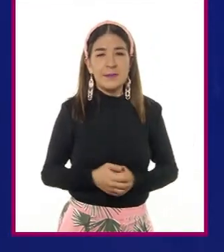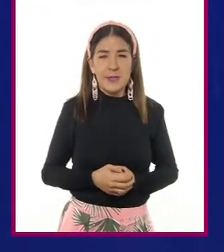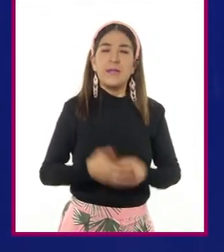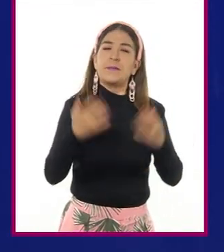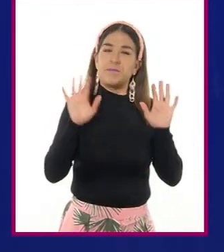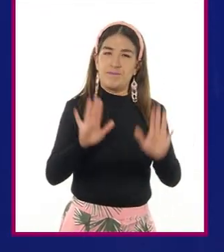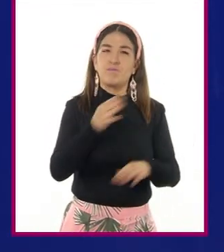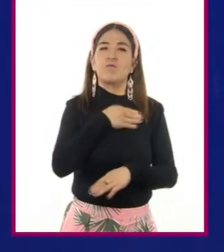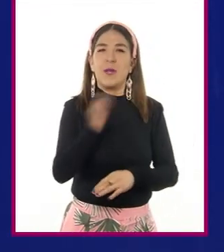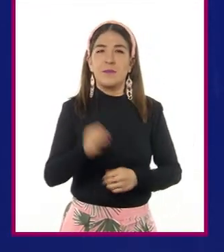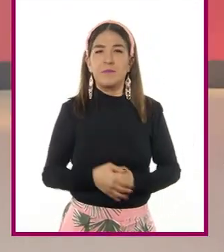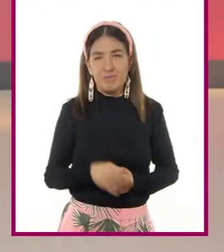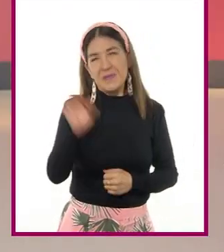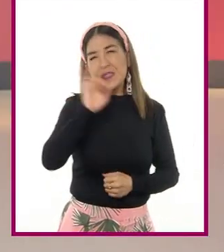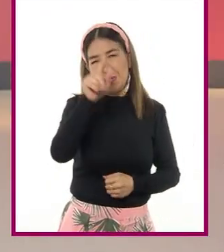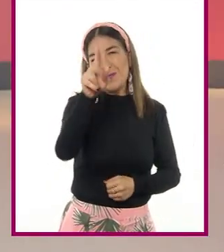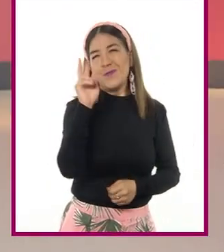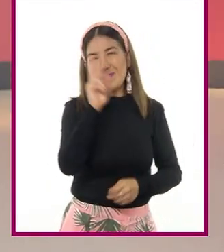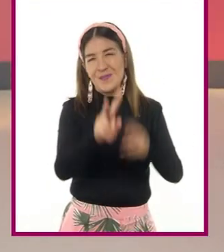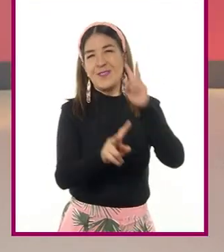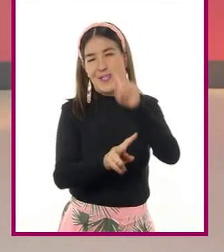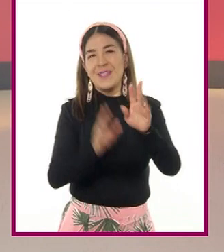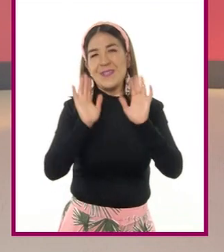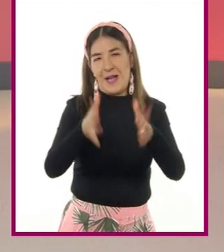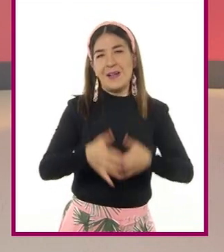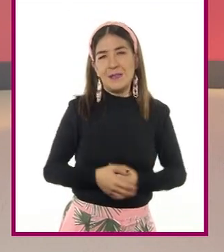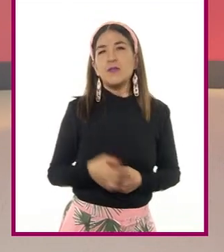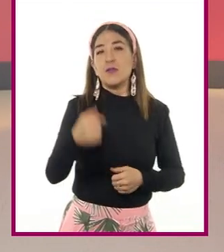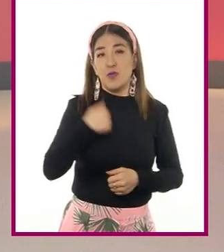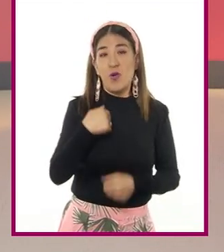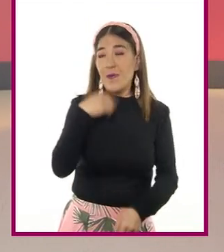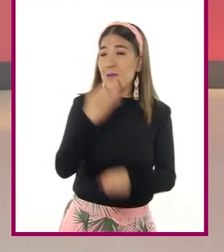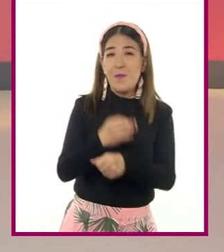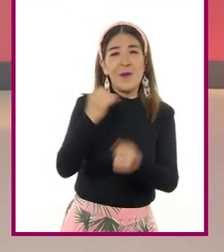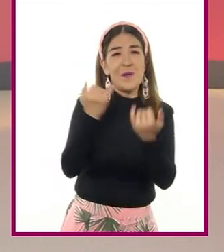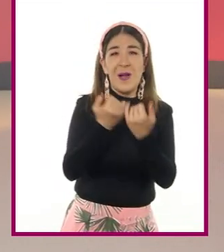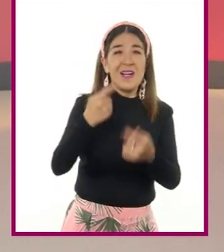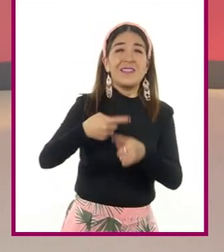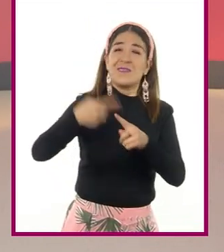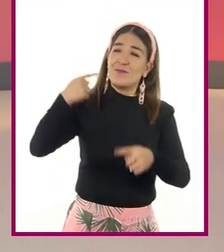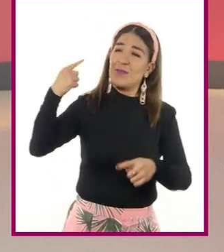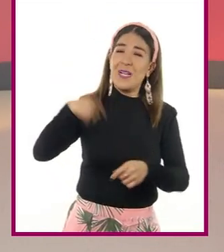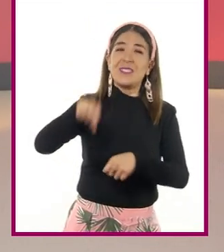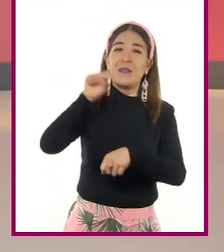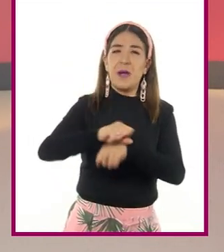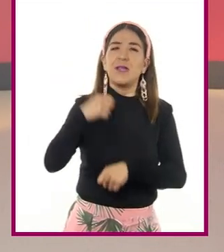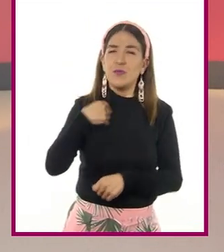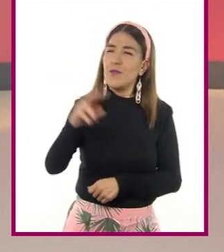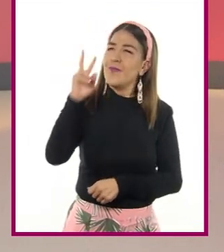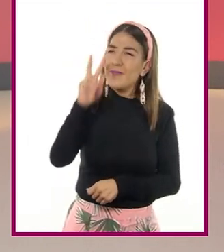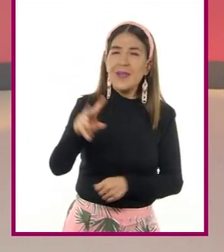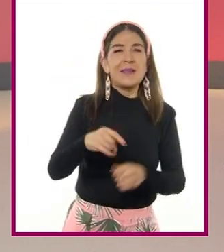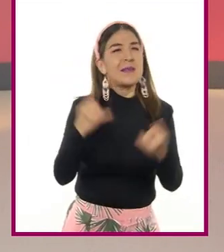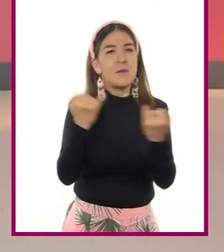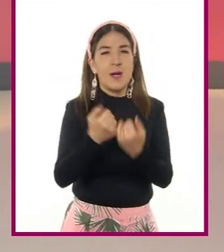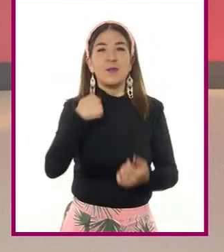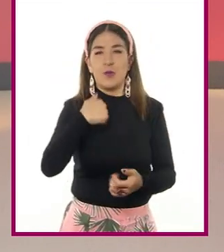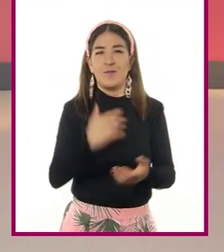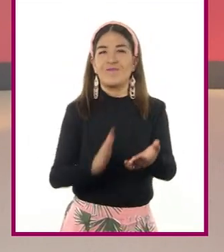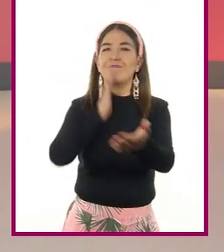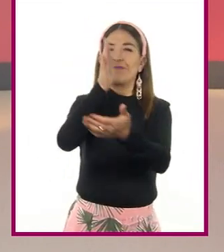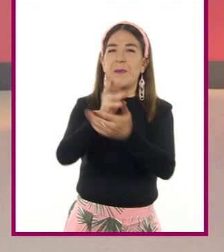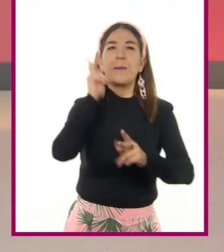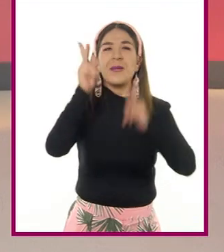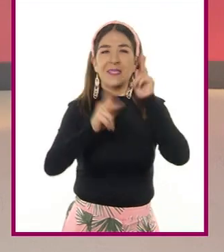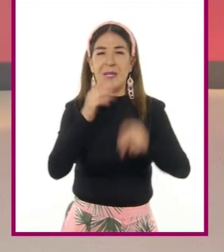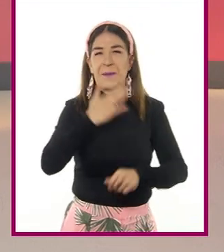Bueno, seguramente sí. A mí me ocurrió algo similar hace unas semanas. Verán, fui a visitar a